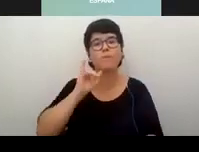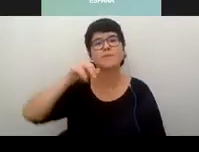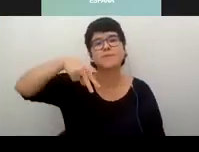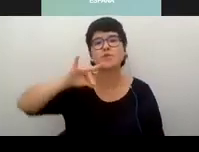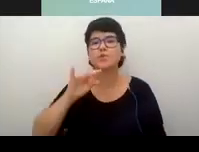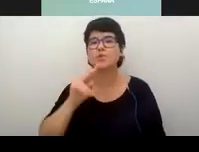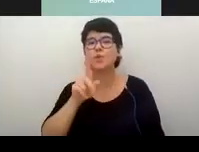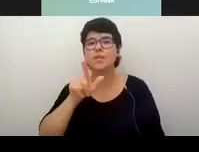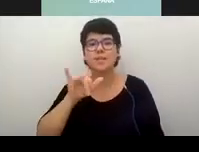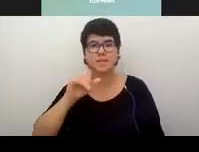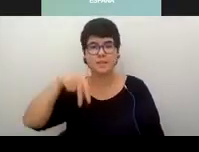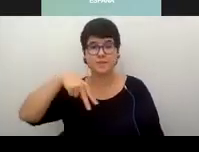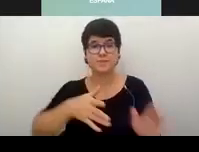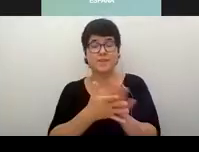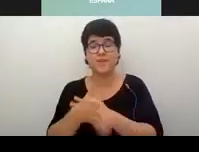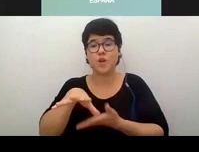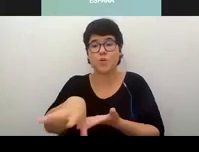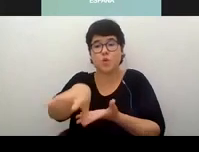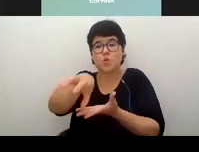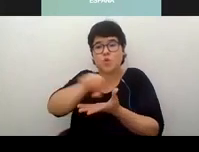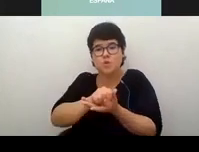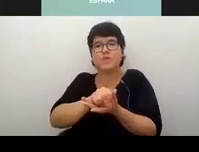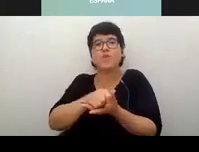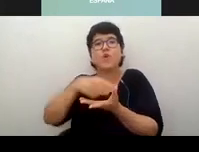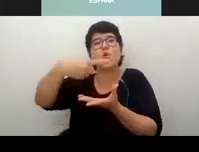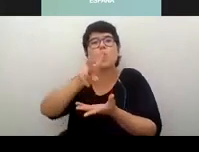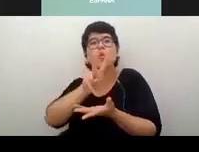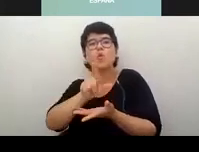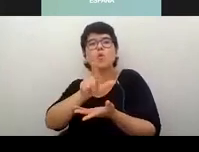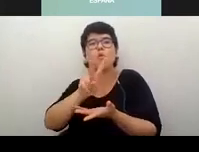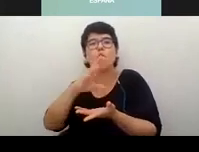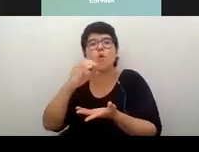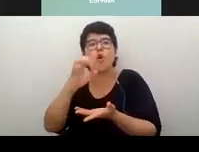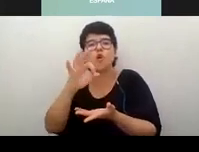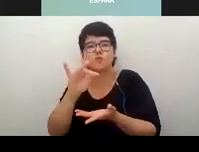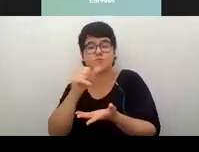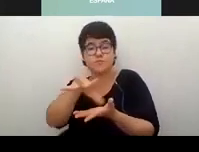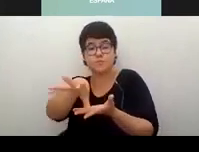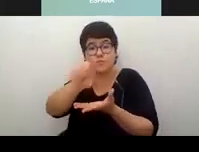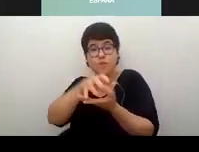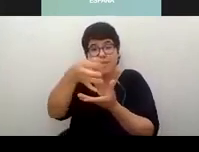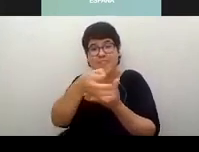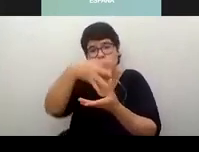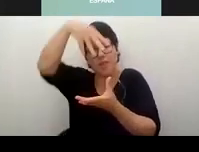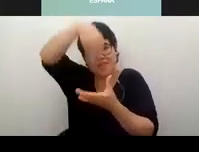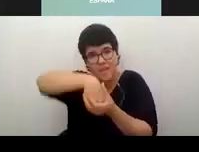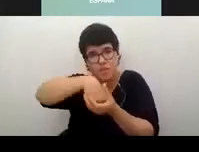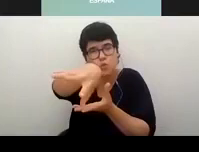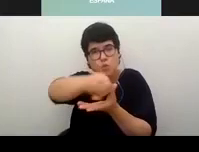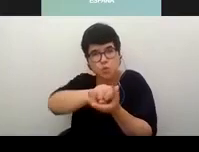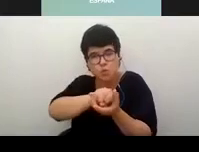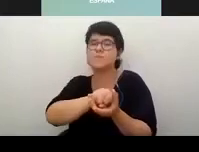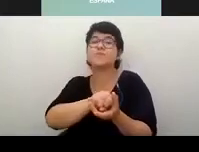hacer entrar a la glucosa dentro de la célula y eso por definición sería un estado diabético, un aumento del